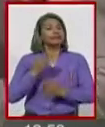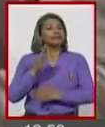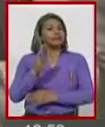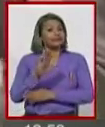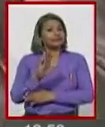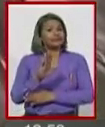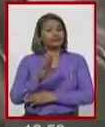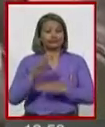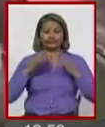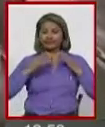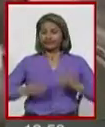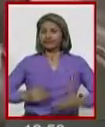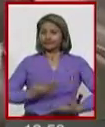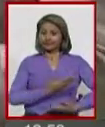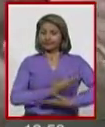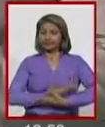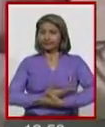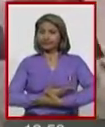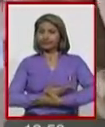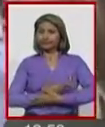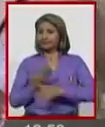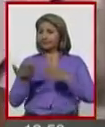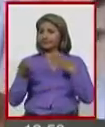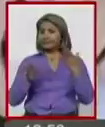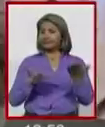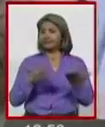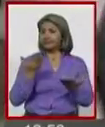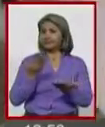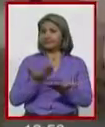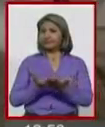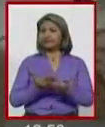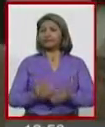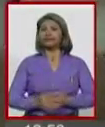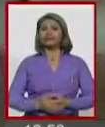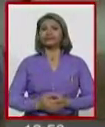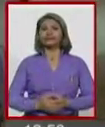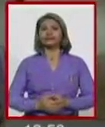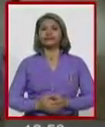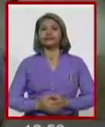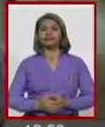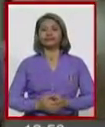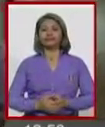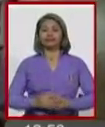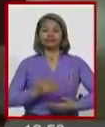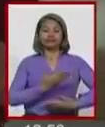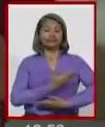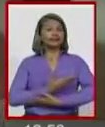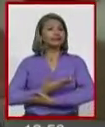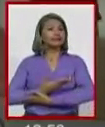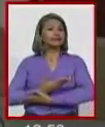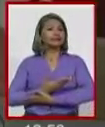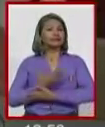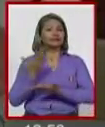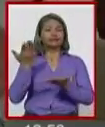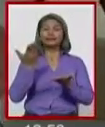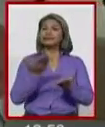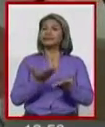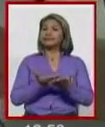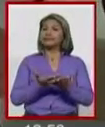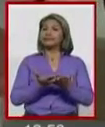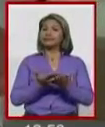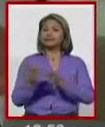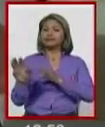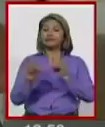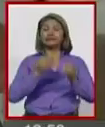tardes. El cuerpo del niño llegó sin signos vitales. Bueno, el niño llegó prácticamente